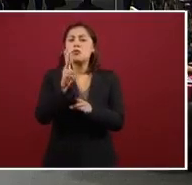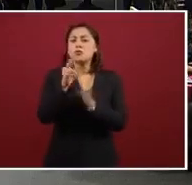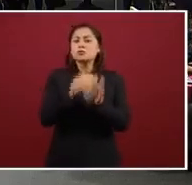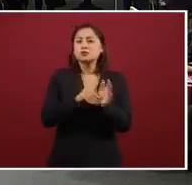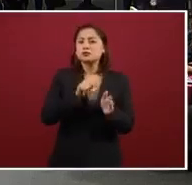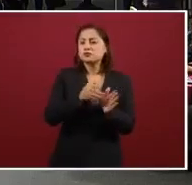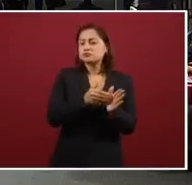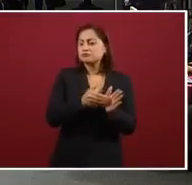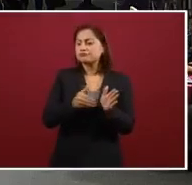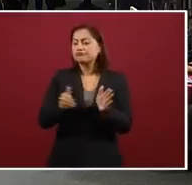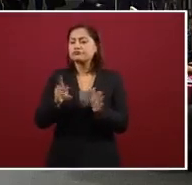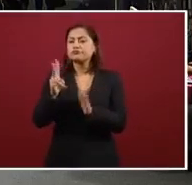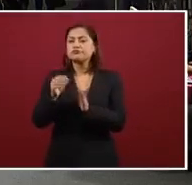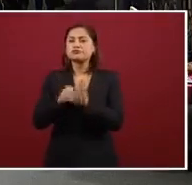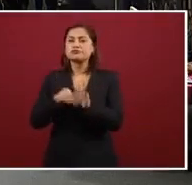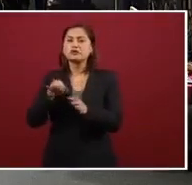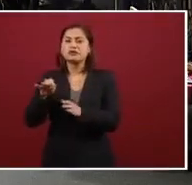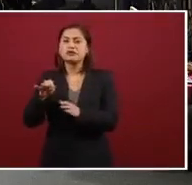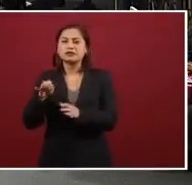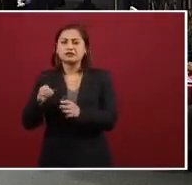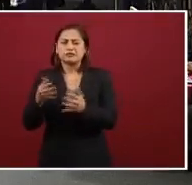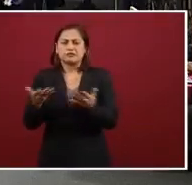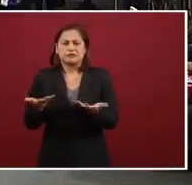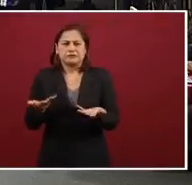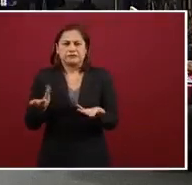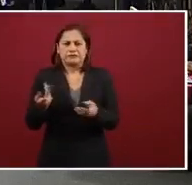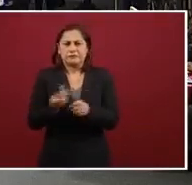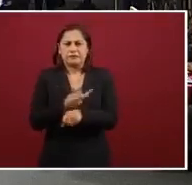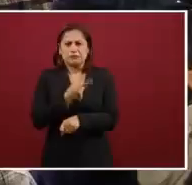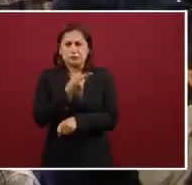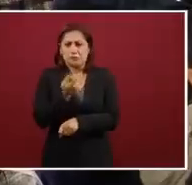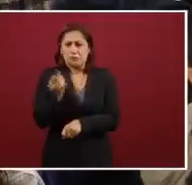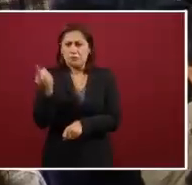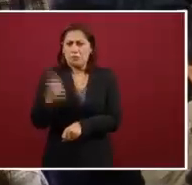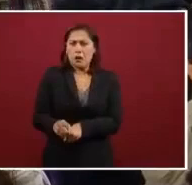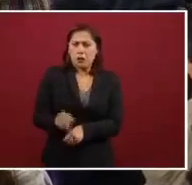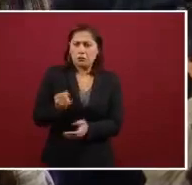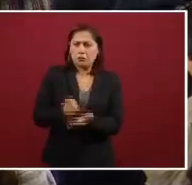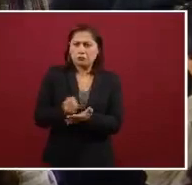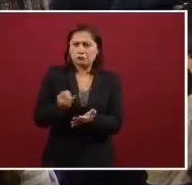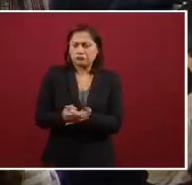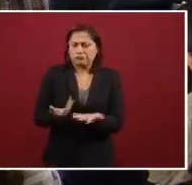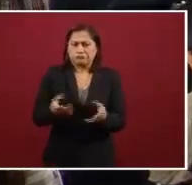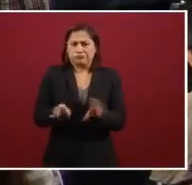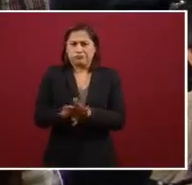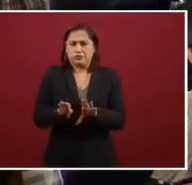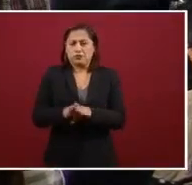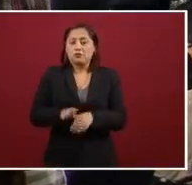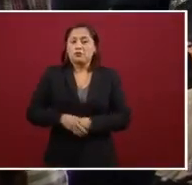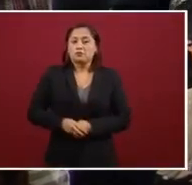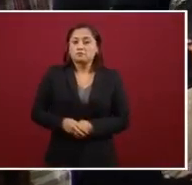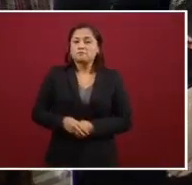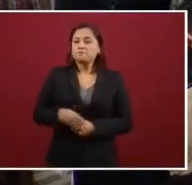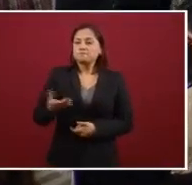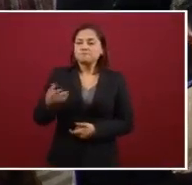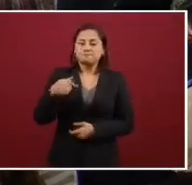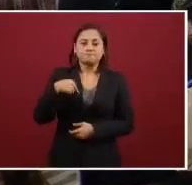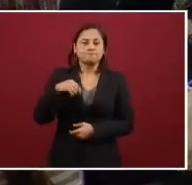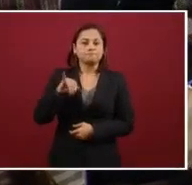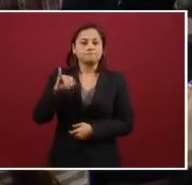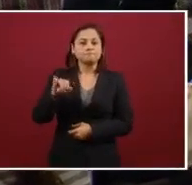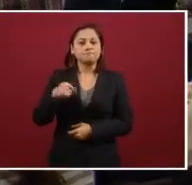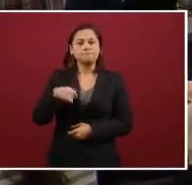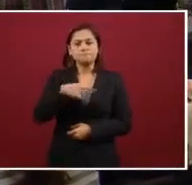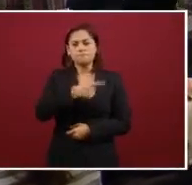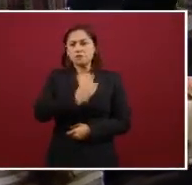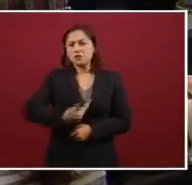de los aranceles ya habíamos tenido una amenaza? Sí, comparto por lo afirmado por el presidente y habrá que estar